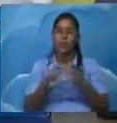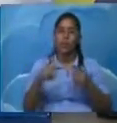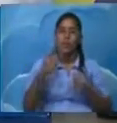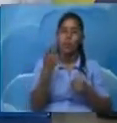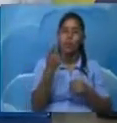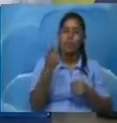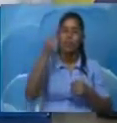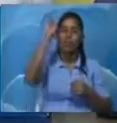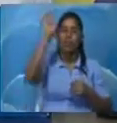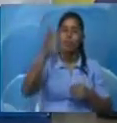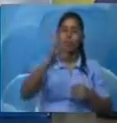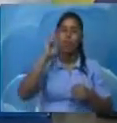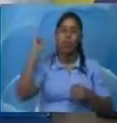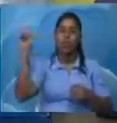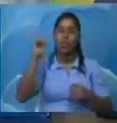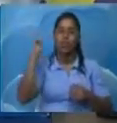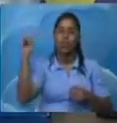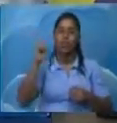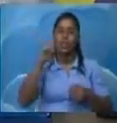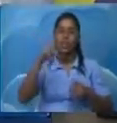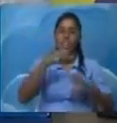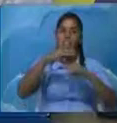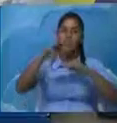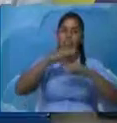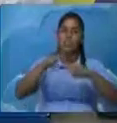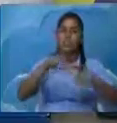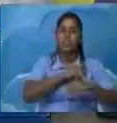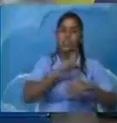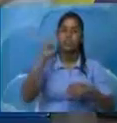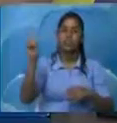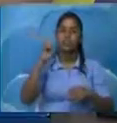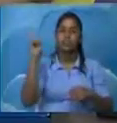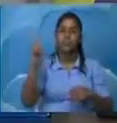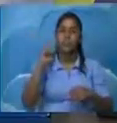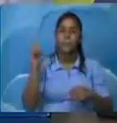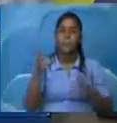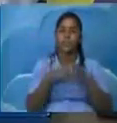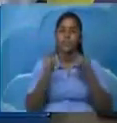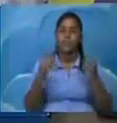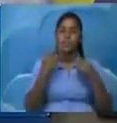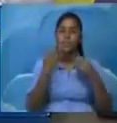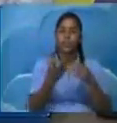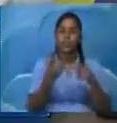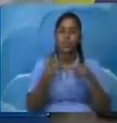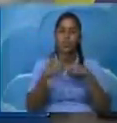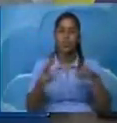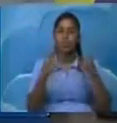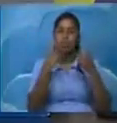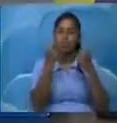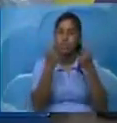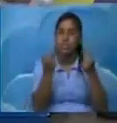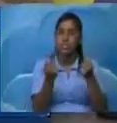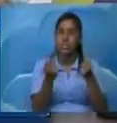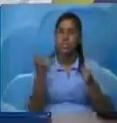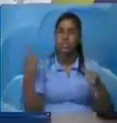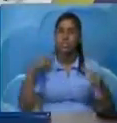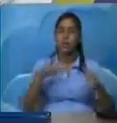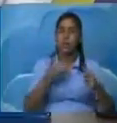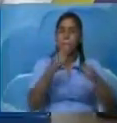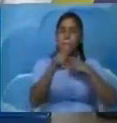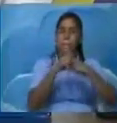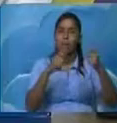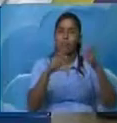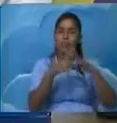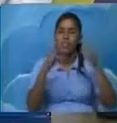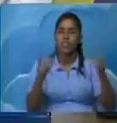el pastor venezolano, el misionero de venezolano de un país tan rico, vendiendo esa